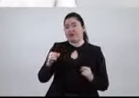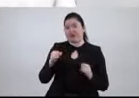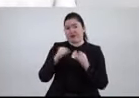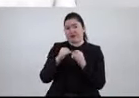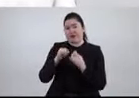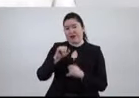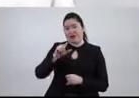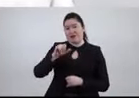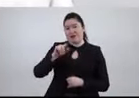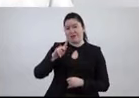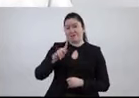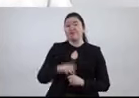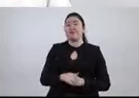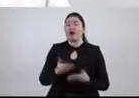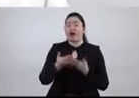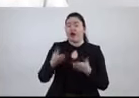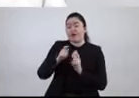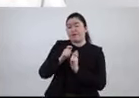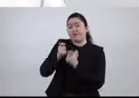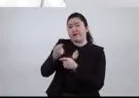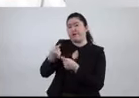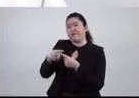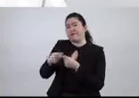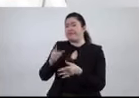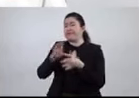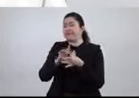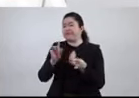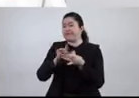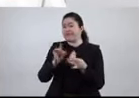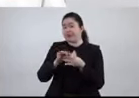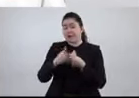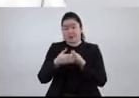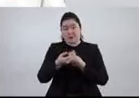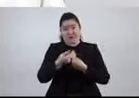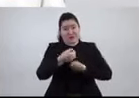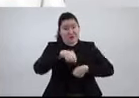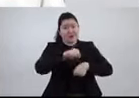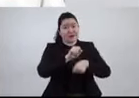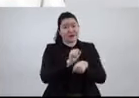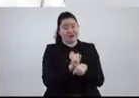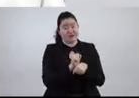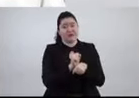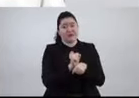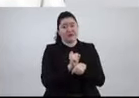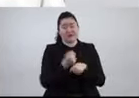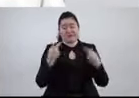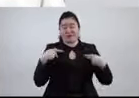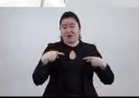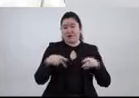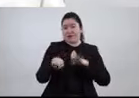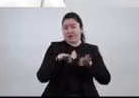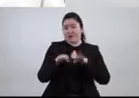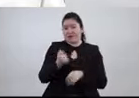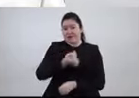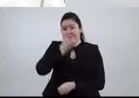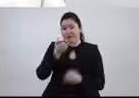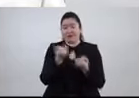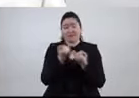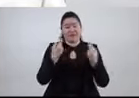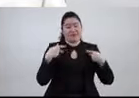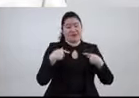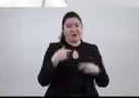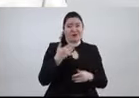Borja. Les vamos a platicar de la vacunación la próxima semana para personal educativo y personas de 50